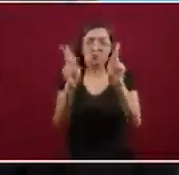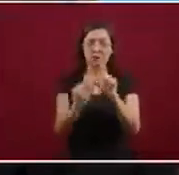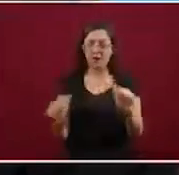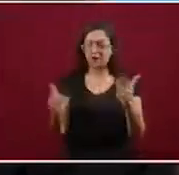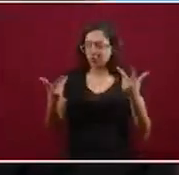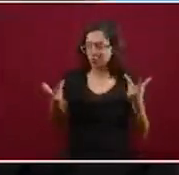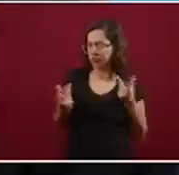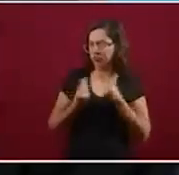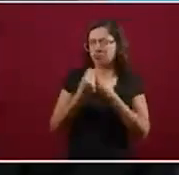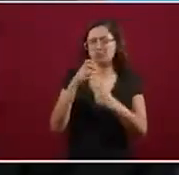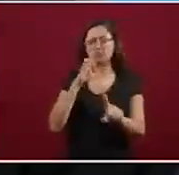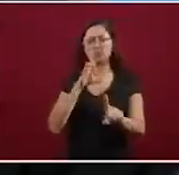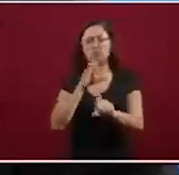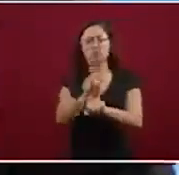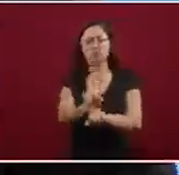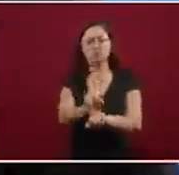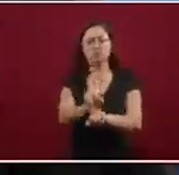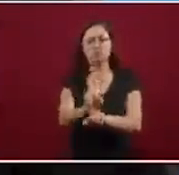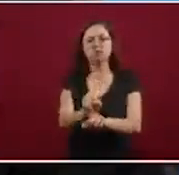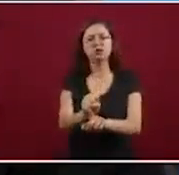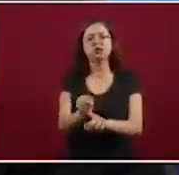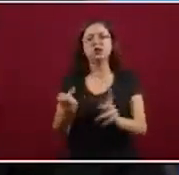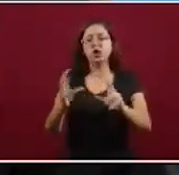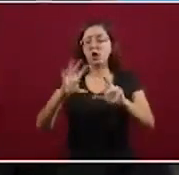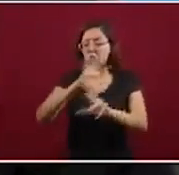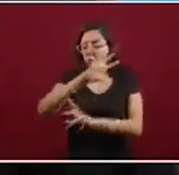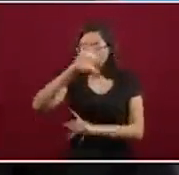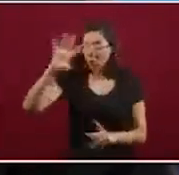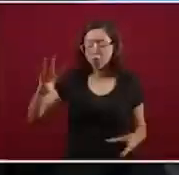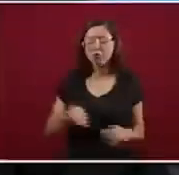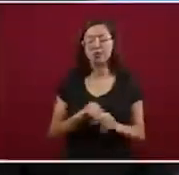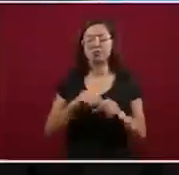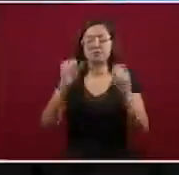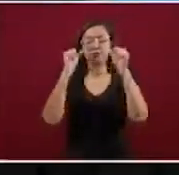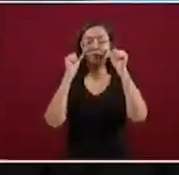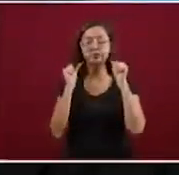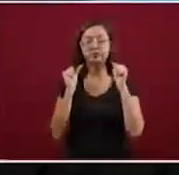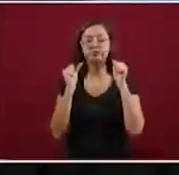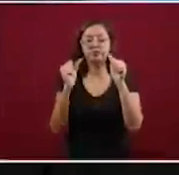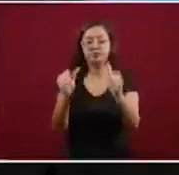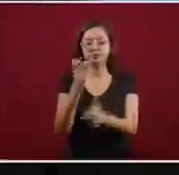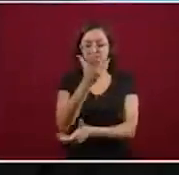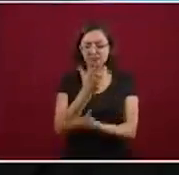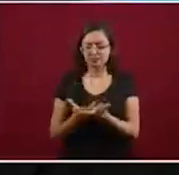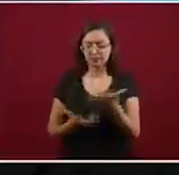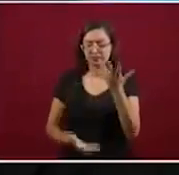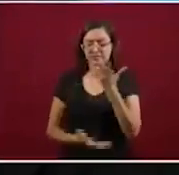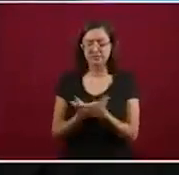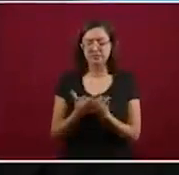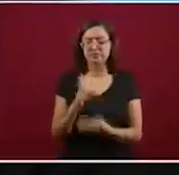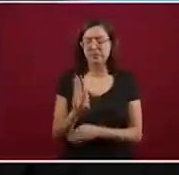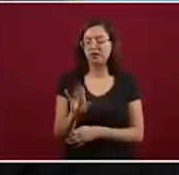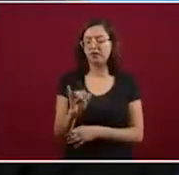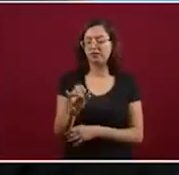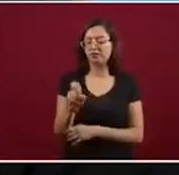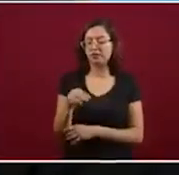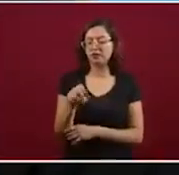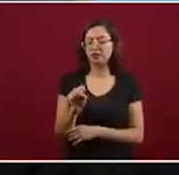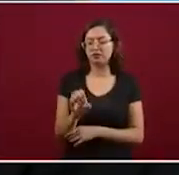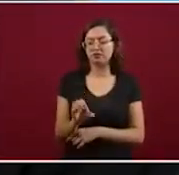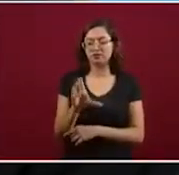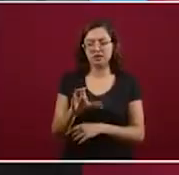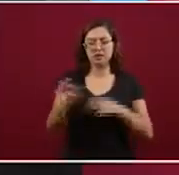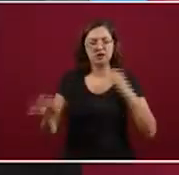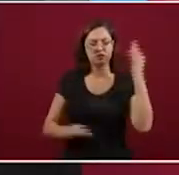planteado desde el inicio un abordaje integral todo el repertorio de acciones de bienestar que este gobierno ha